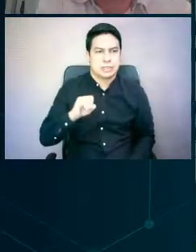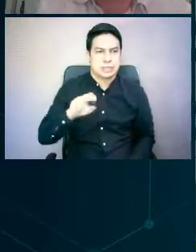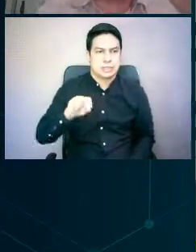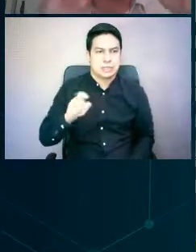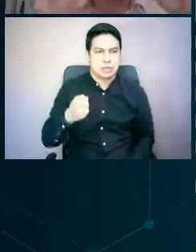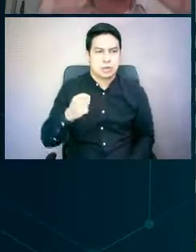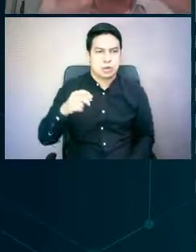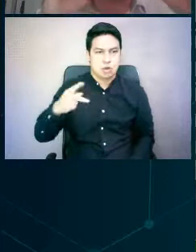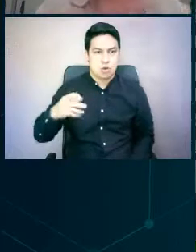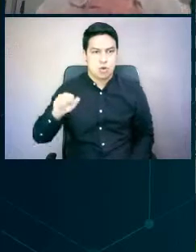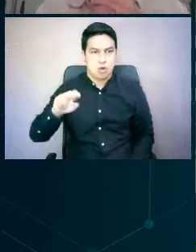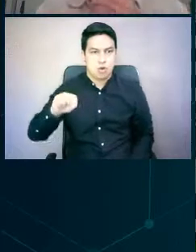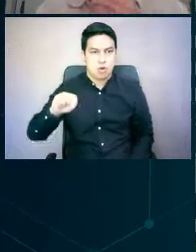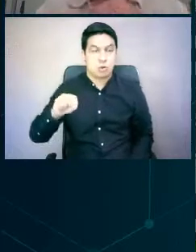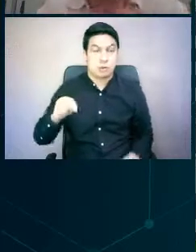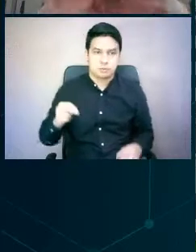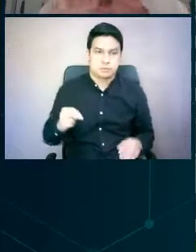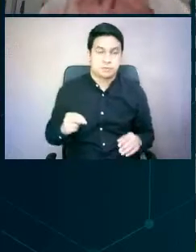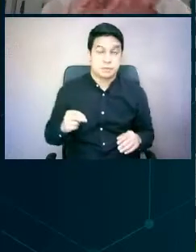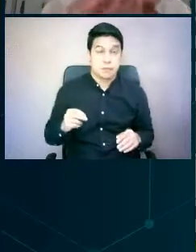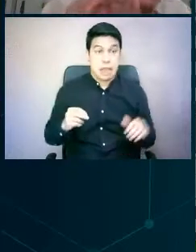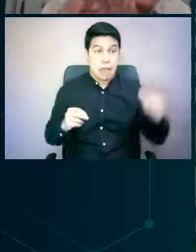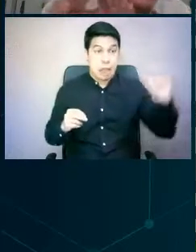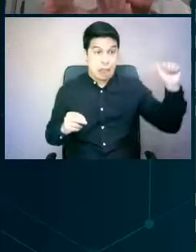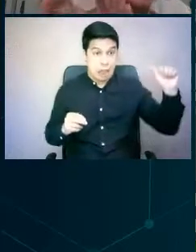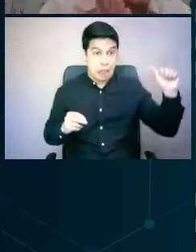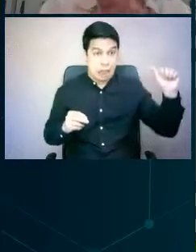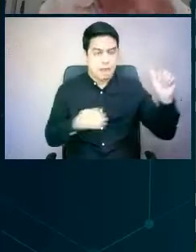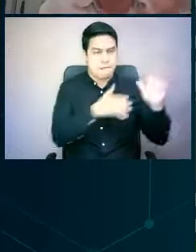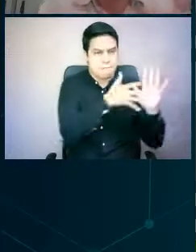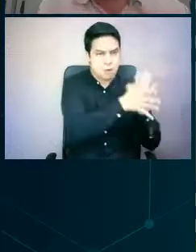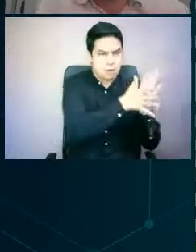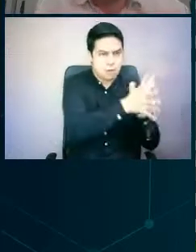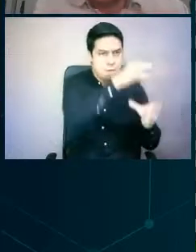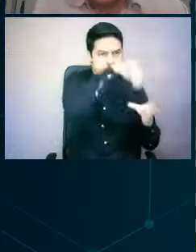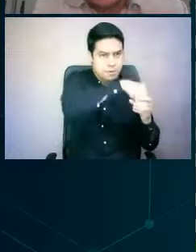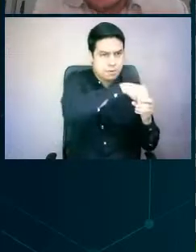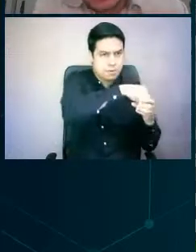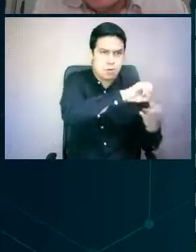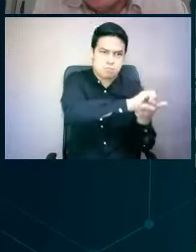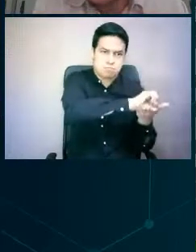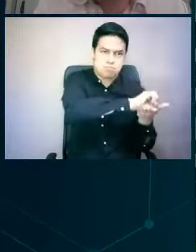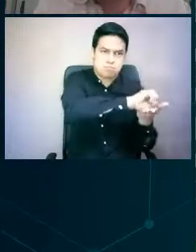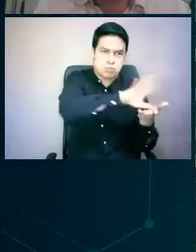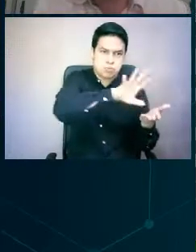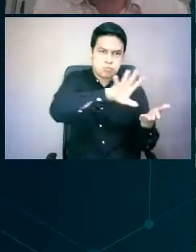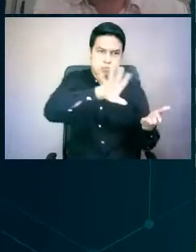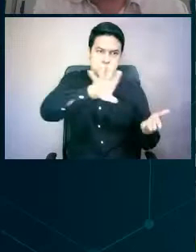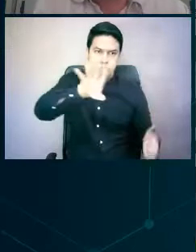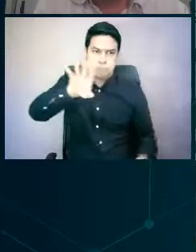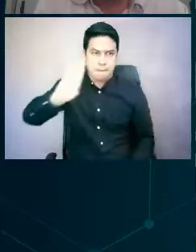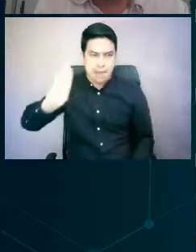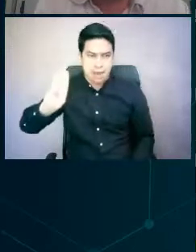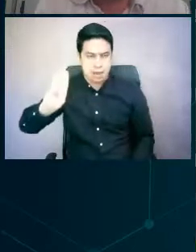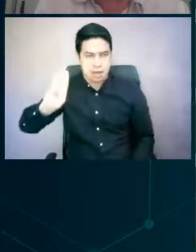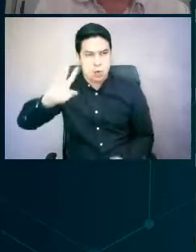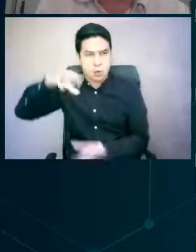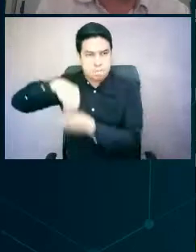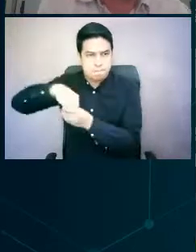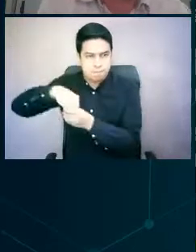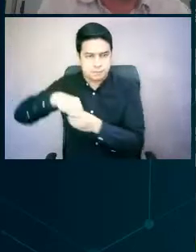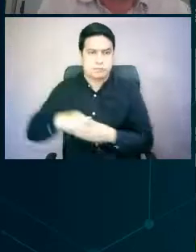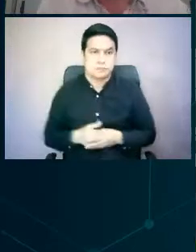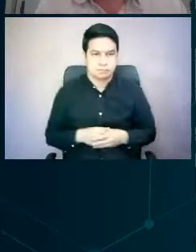el extremo A llega y empaqueta la información y la envía hacia el otro extremo. Los canales tienen un tiempo de latencia,